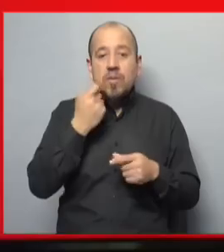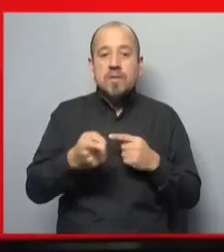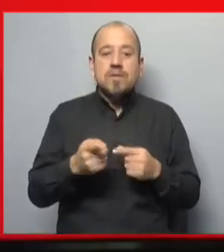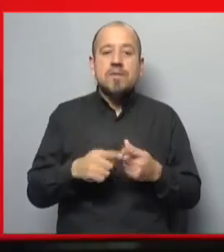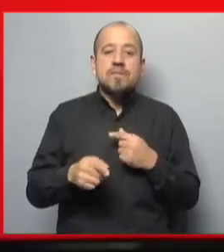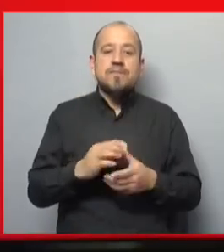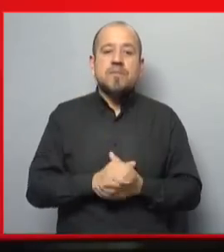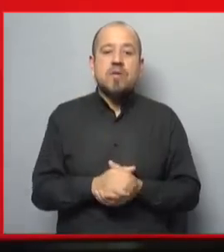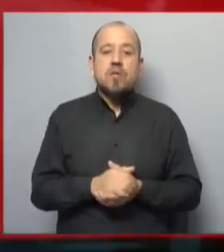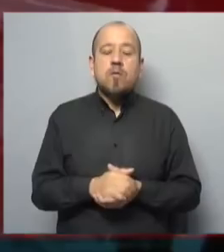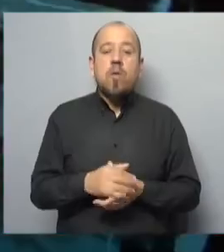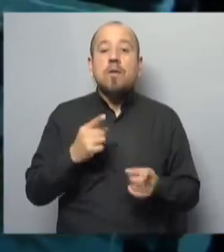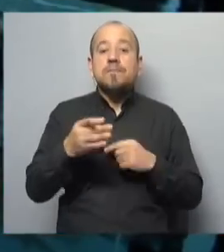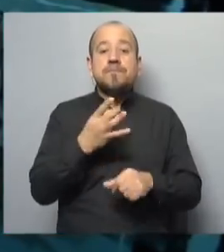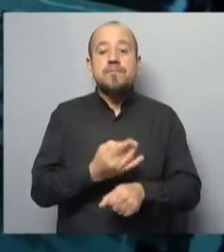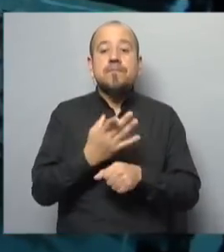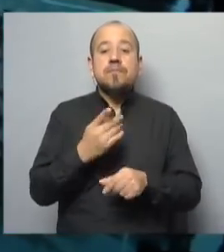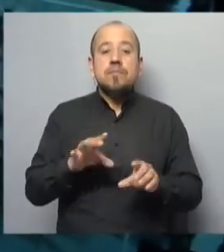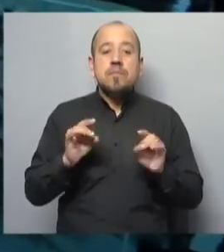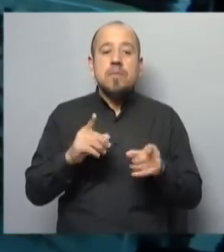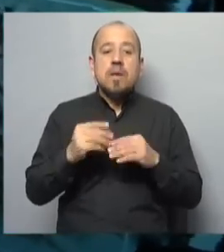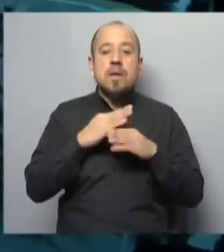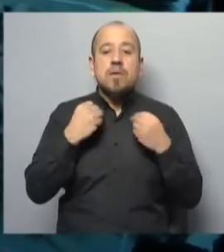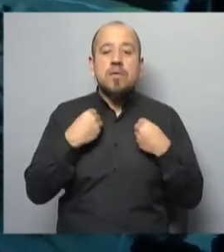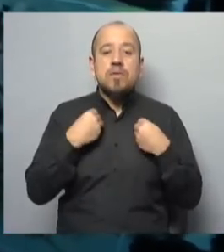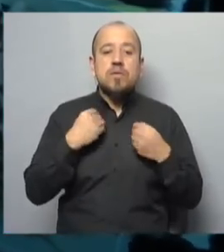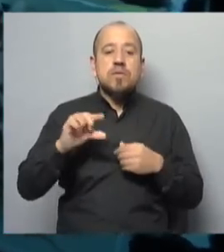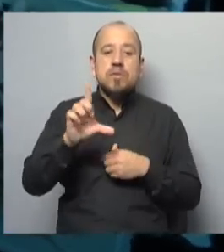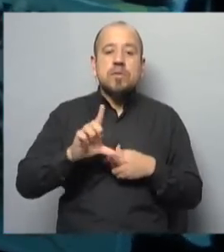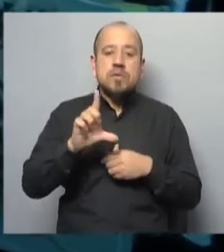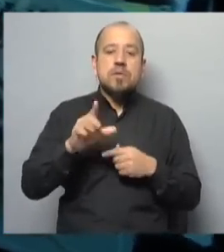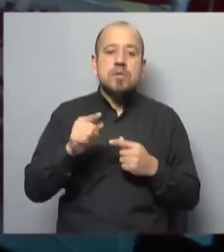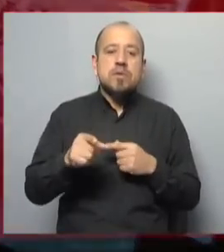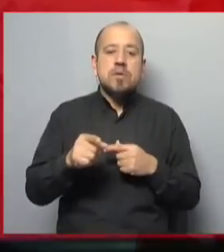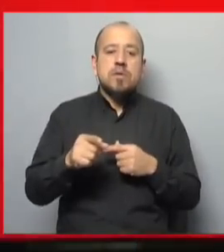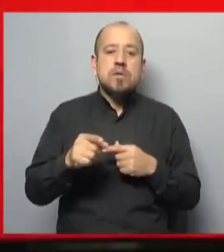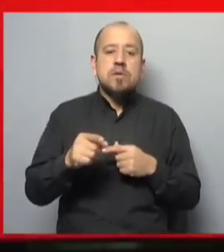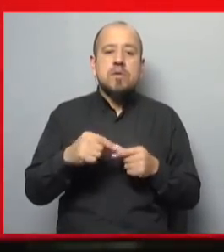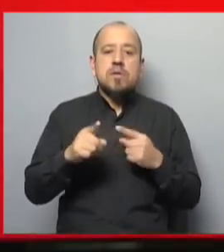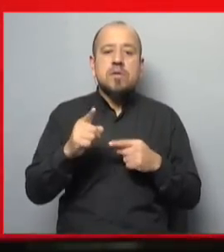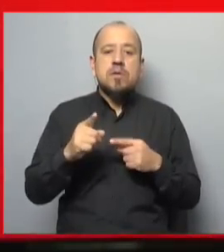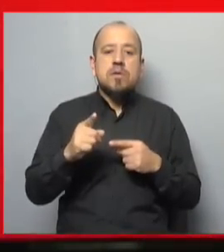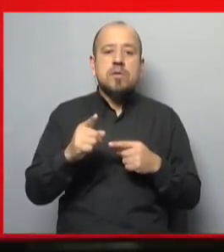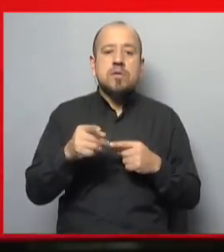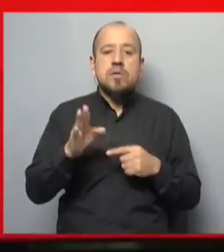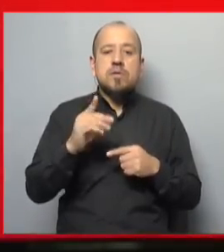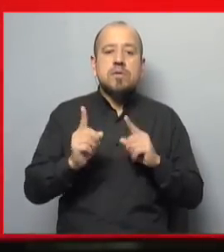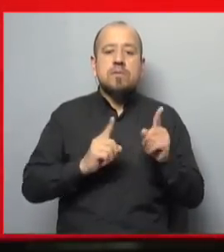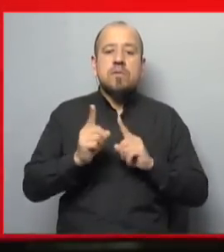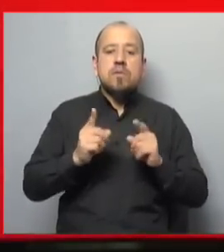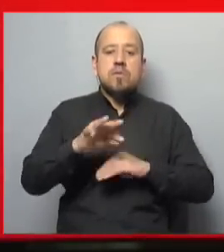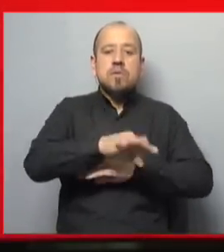existen oficios o solamente no hice la escuela hecha después elíseo después terminó haciendo algo de arquitectura que no